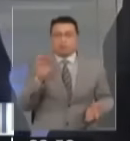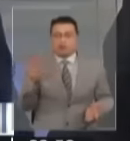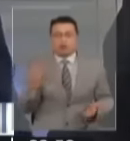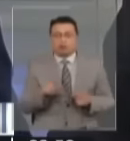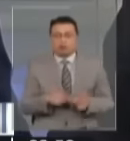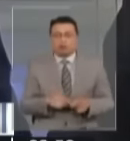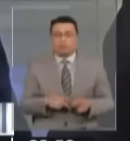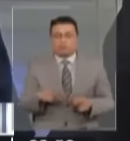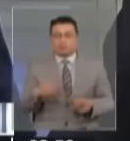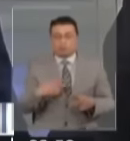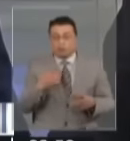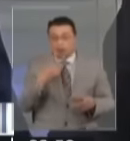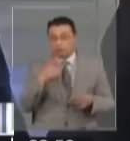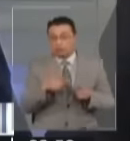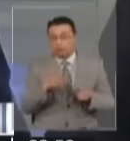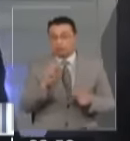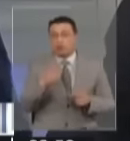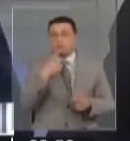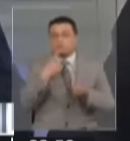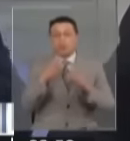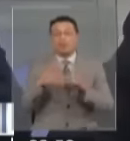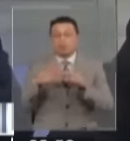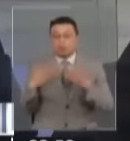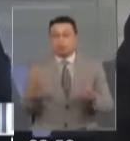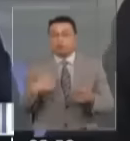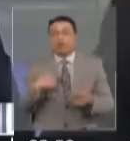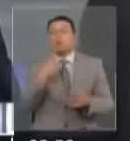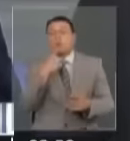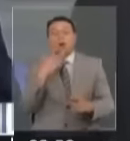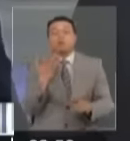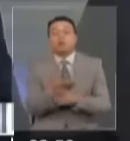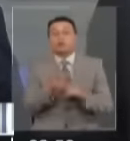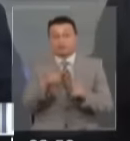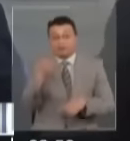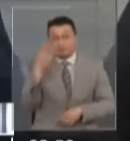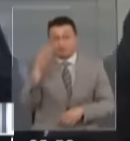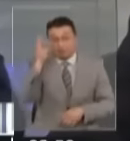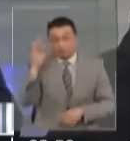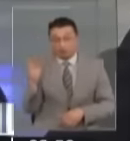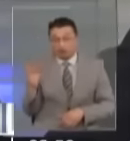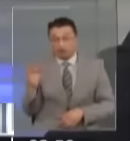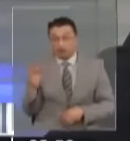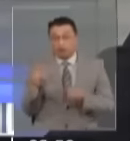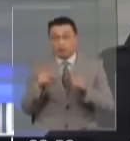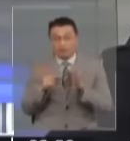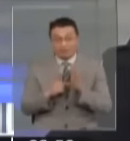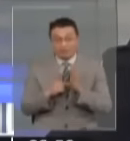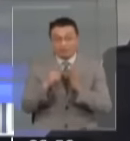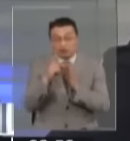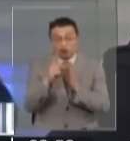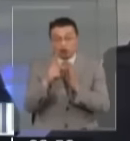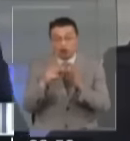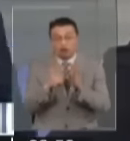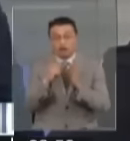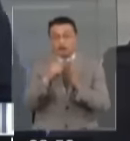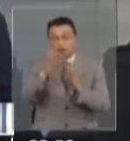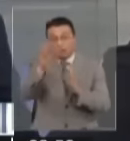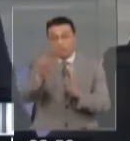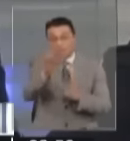con conocimiento. Lo podemos conversar después. ¿Cuál es tu propuesta? Te quiero contar, el 20%, el desarrollo, ¿cierto?,